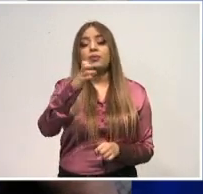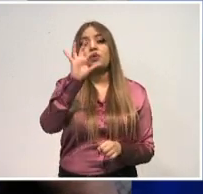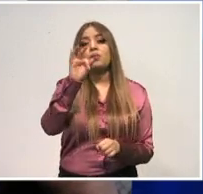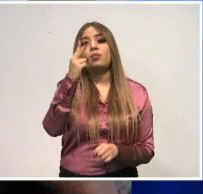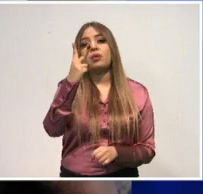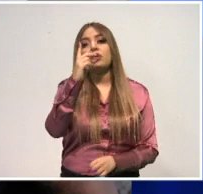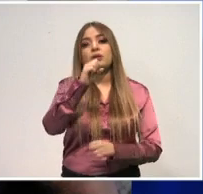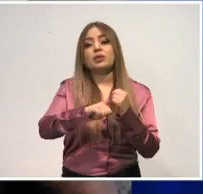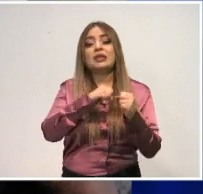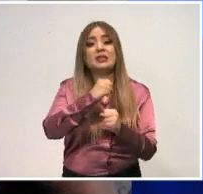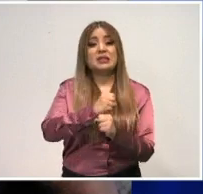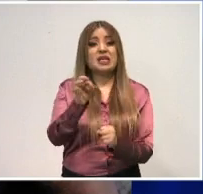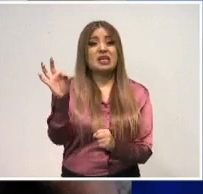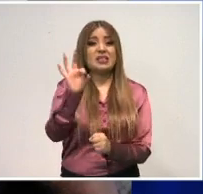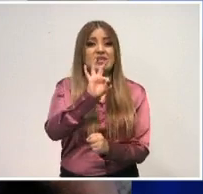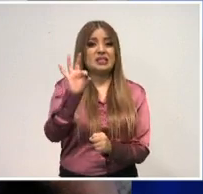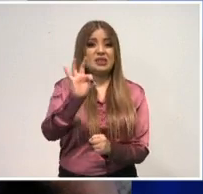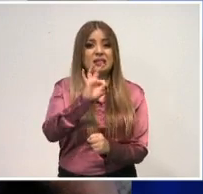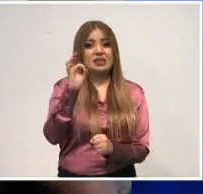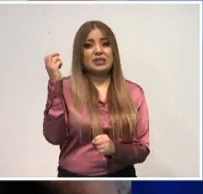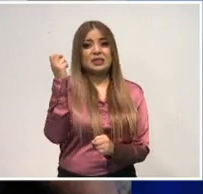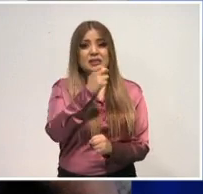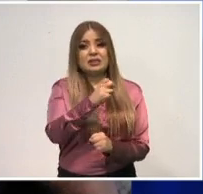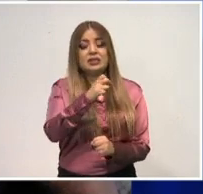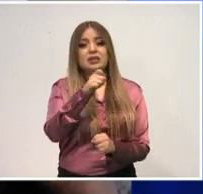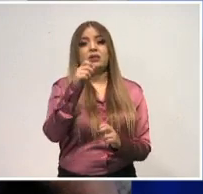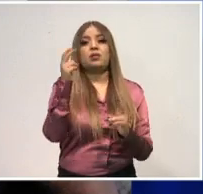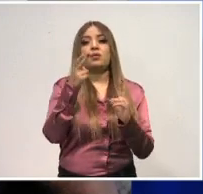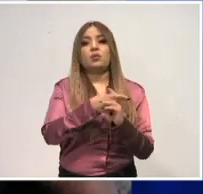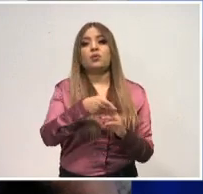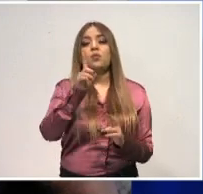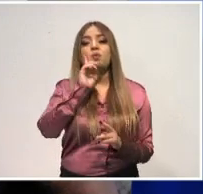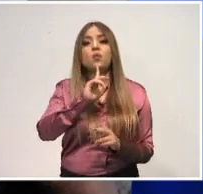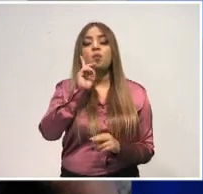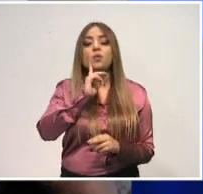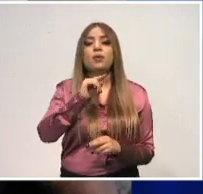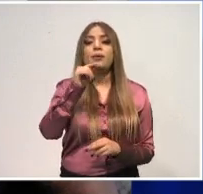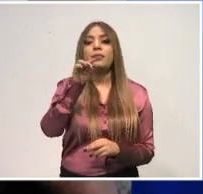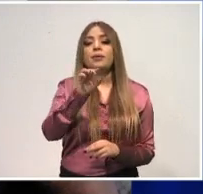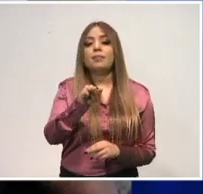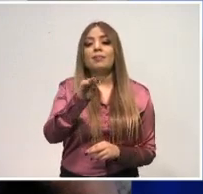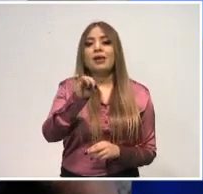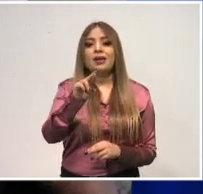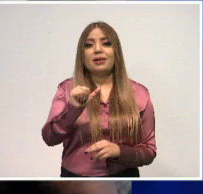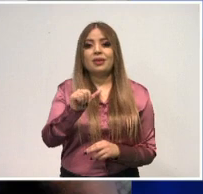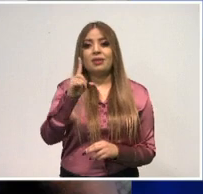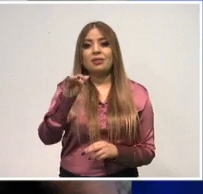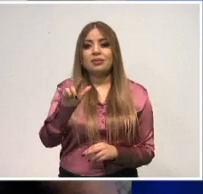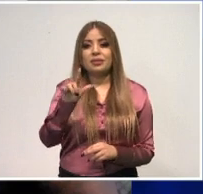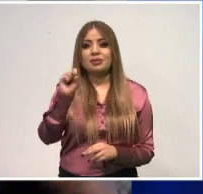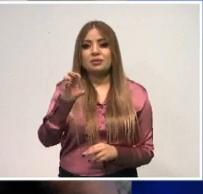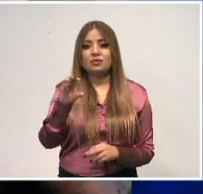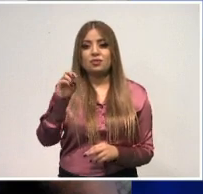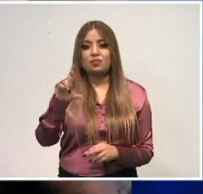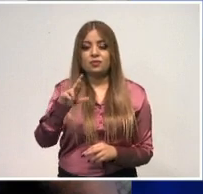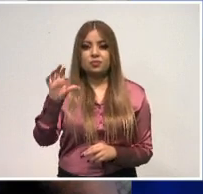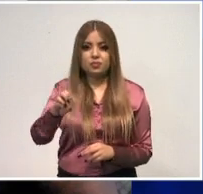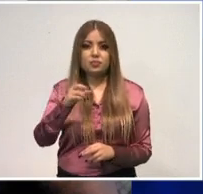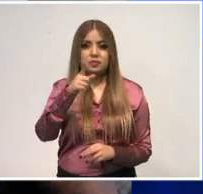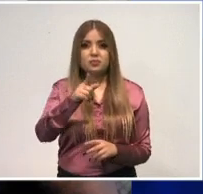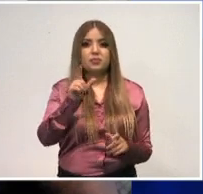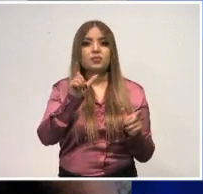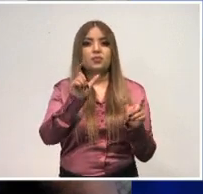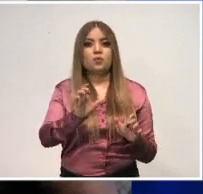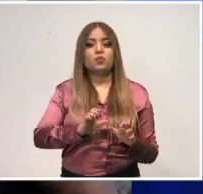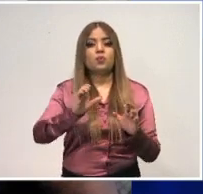probable participación en la privación de la vida de la señora María del Socorro. Cabe hacer mención que el aseguramiento se logró